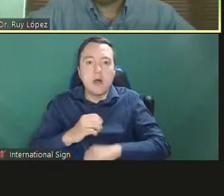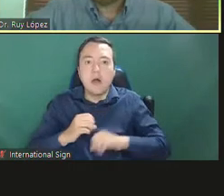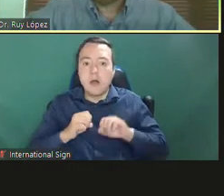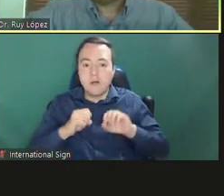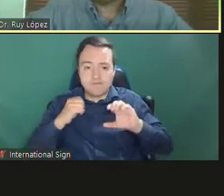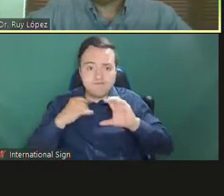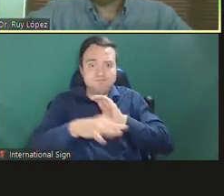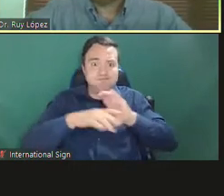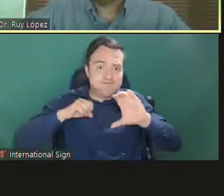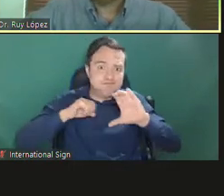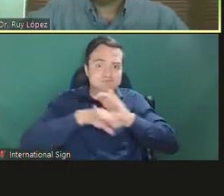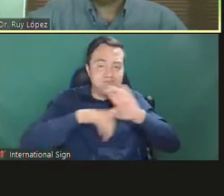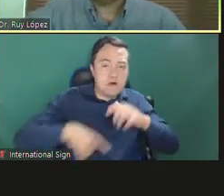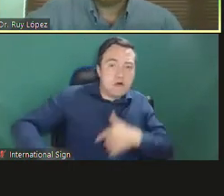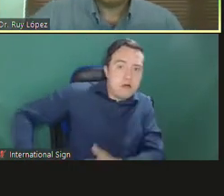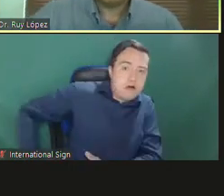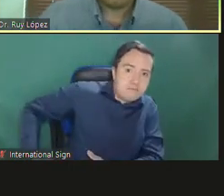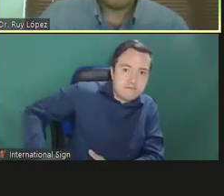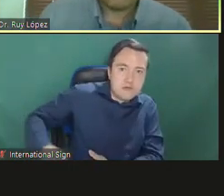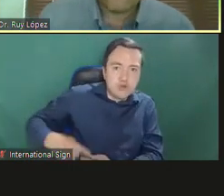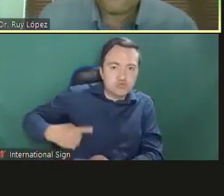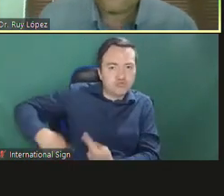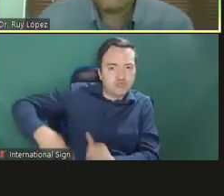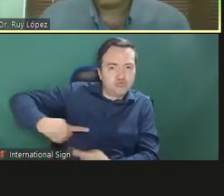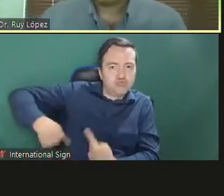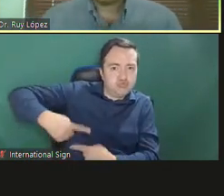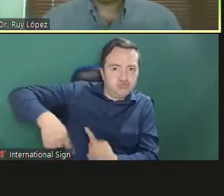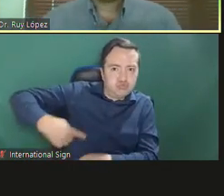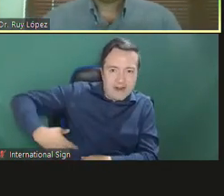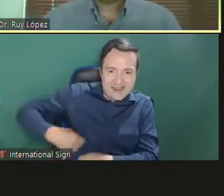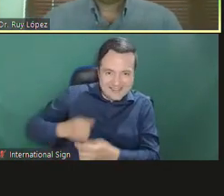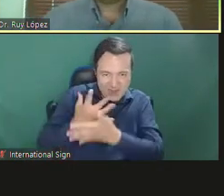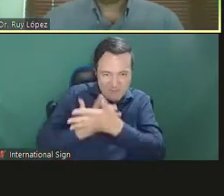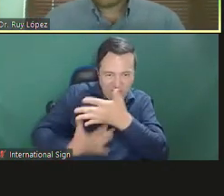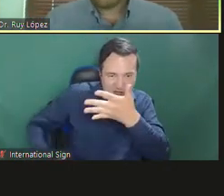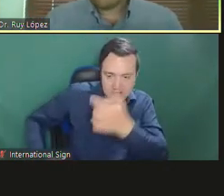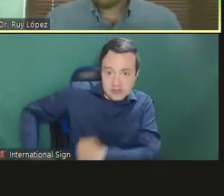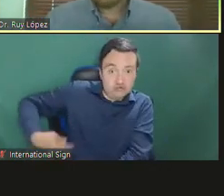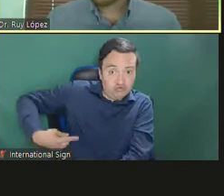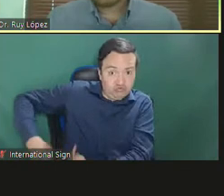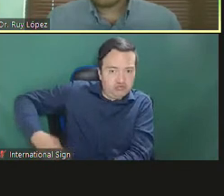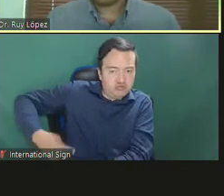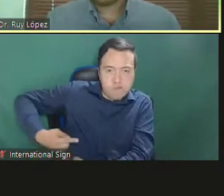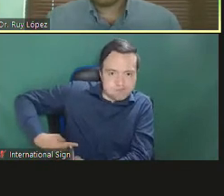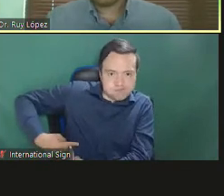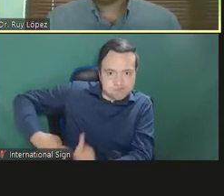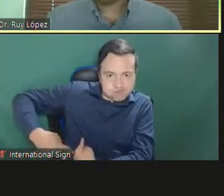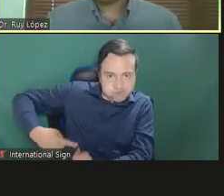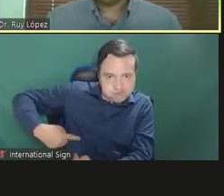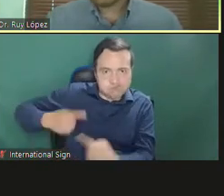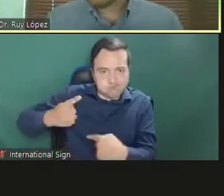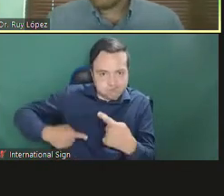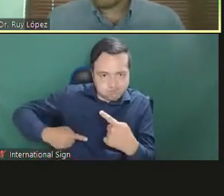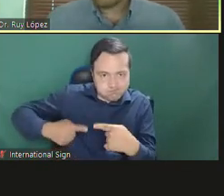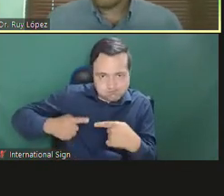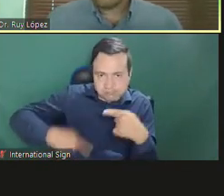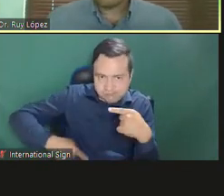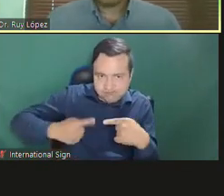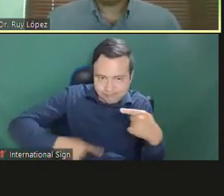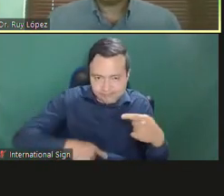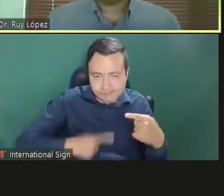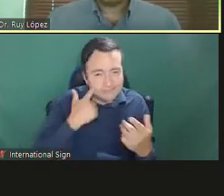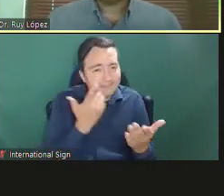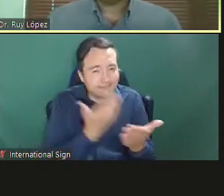renal y pulmonar crónica pero claramente hay muchos determinantes sociales que los hemos